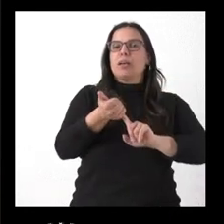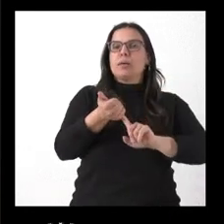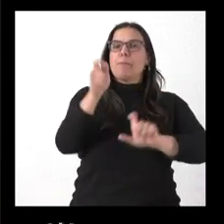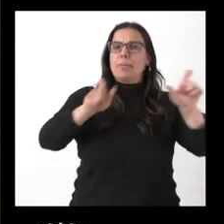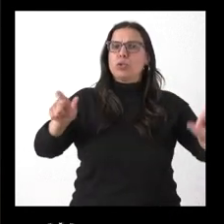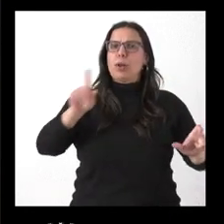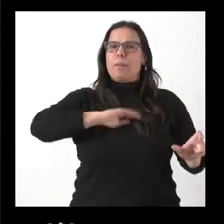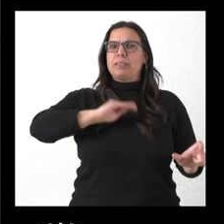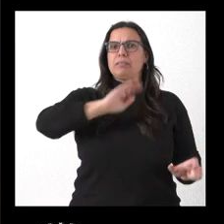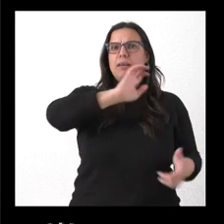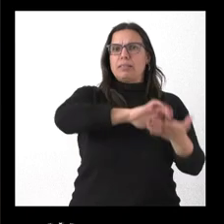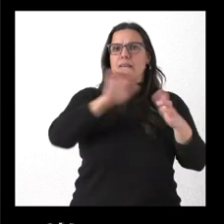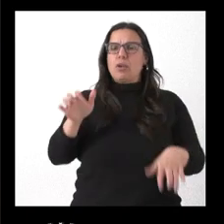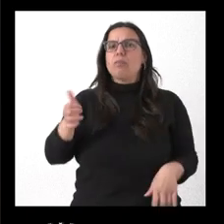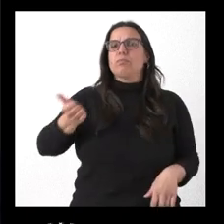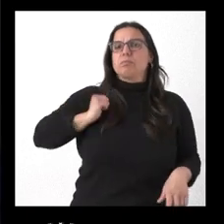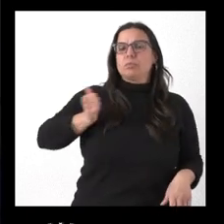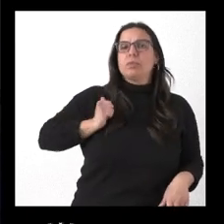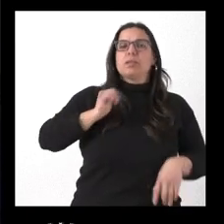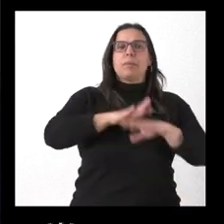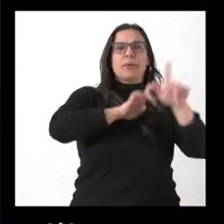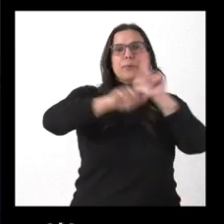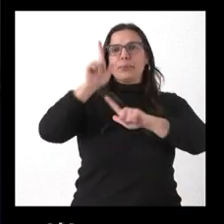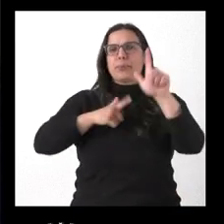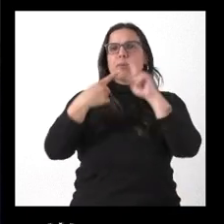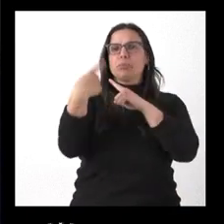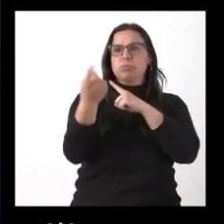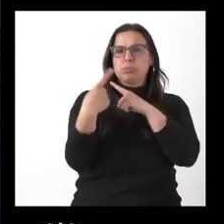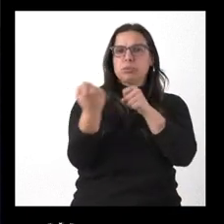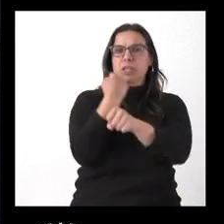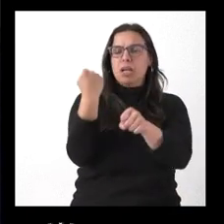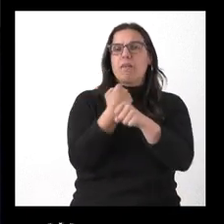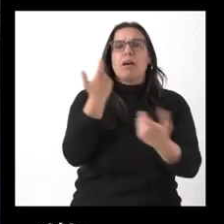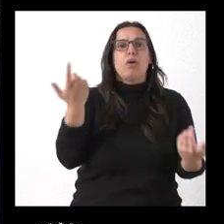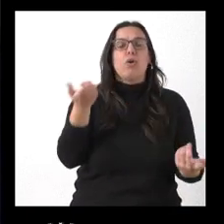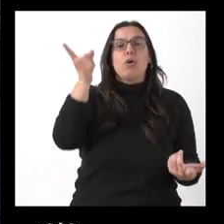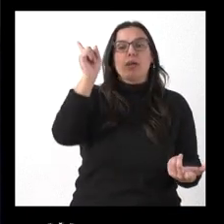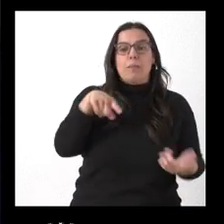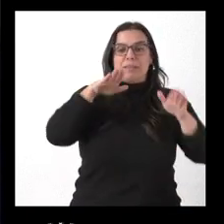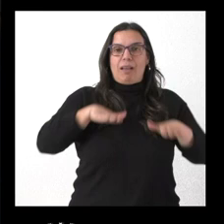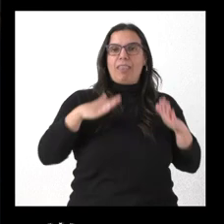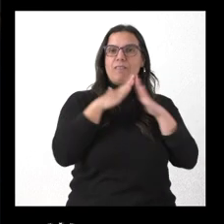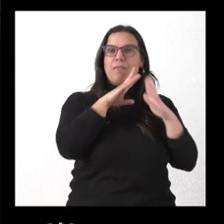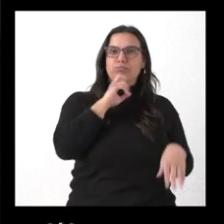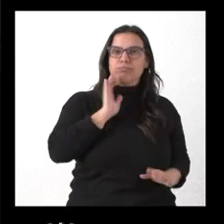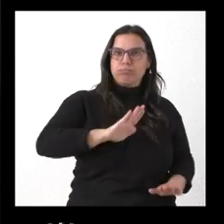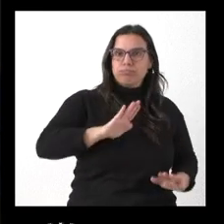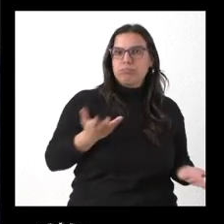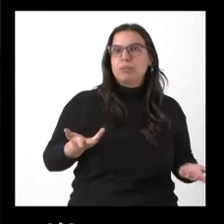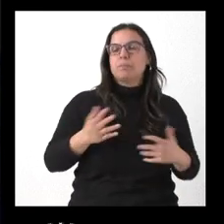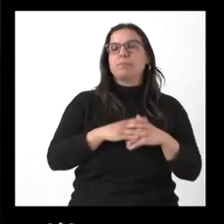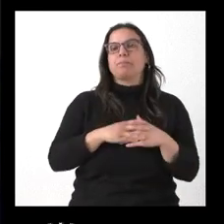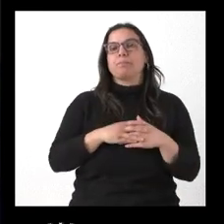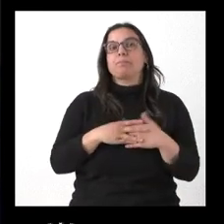las personas de Castilla y león que se utilizan para su destino al lugar de trabajo que mantengan también su lugar de residencia y